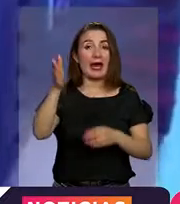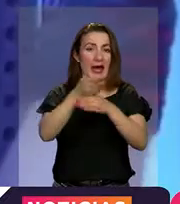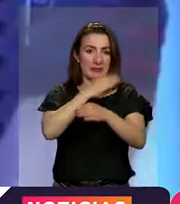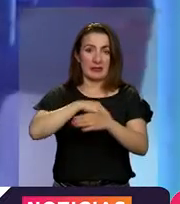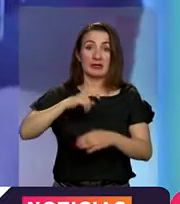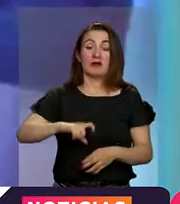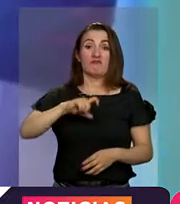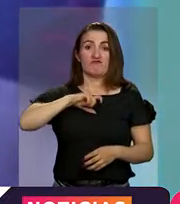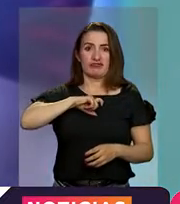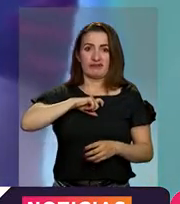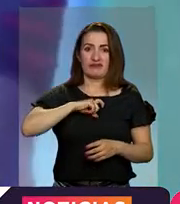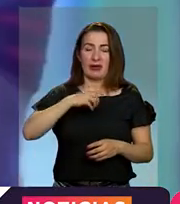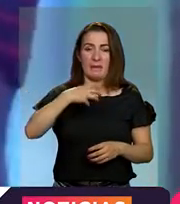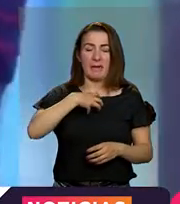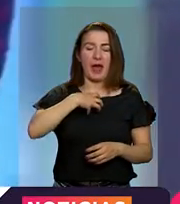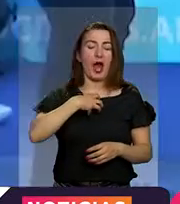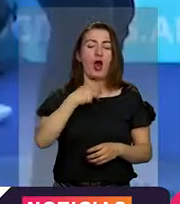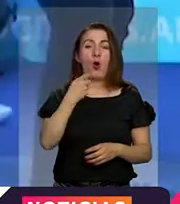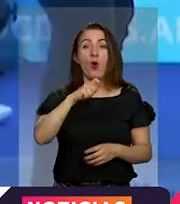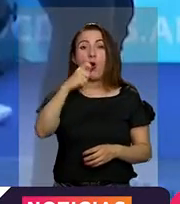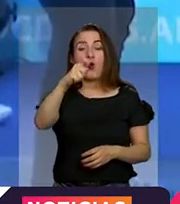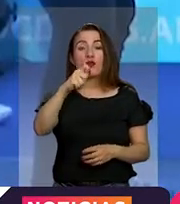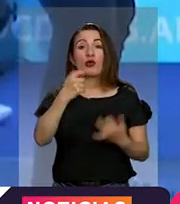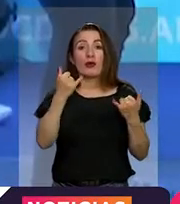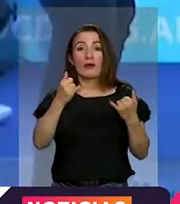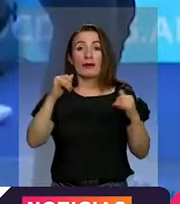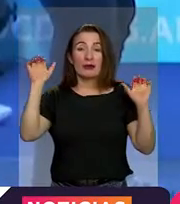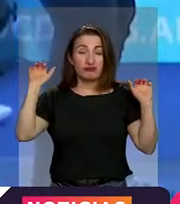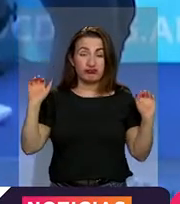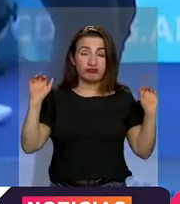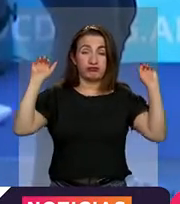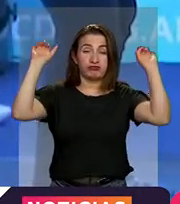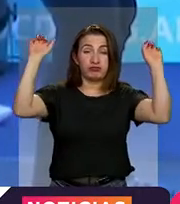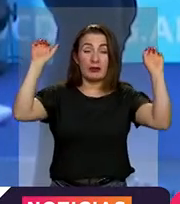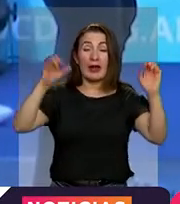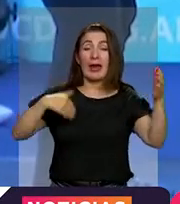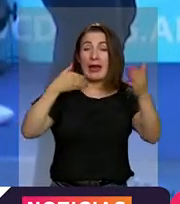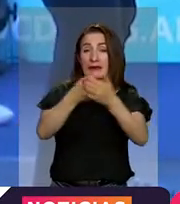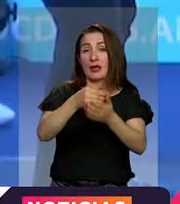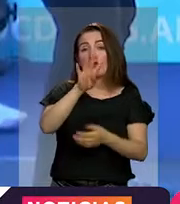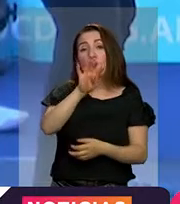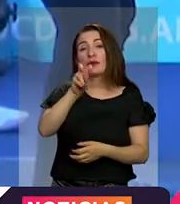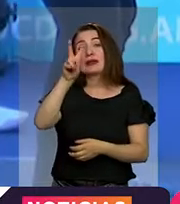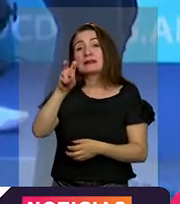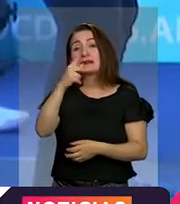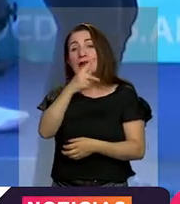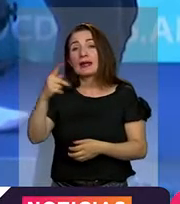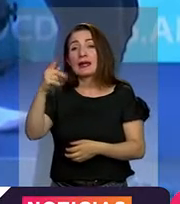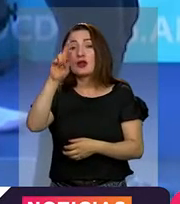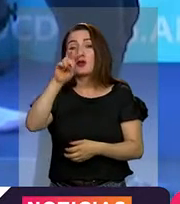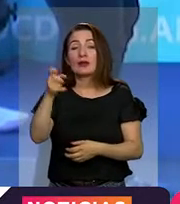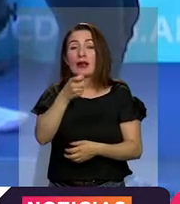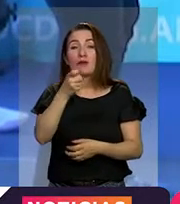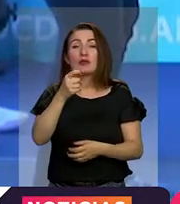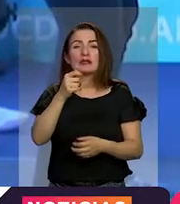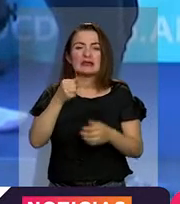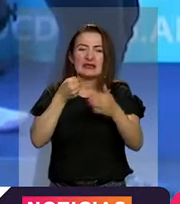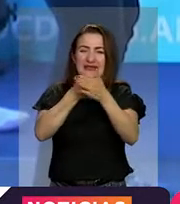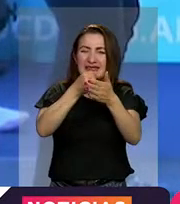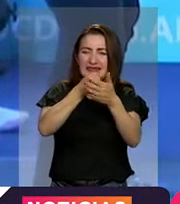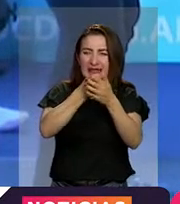Copas Mundo de Bogotá y Georgia. Torres, quien compite en la categoría de hasta 97 kilogramos, logró en su segundo intento